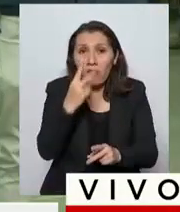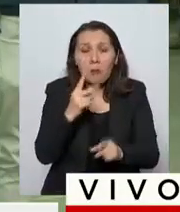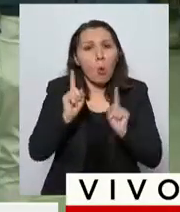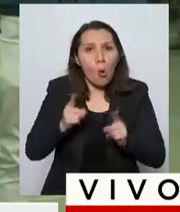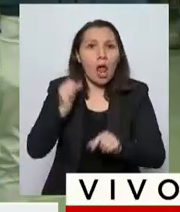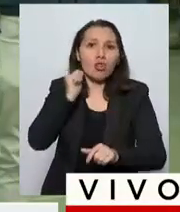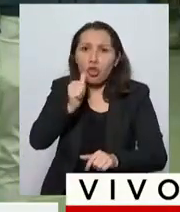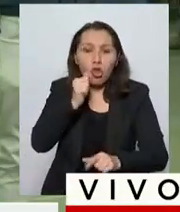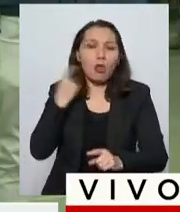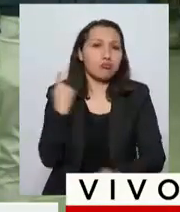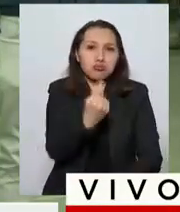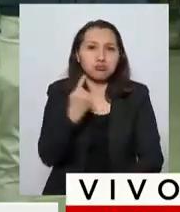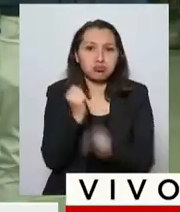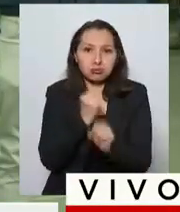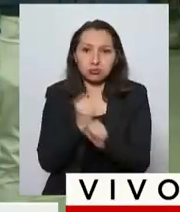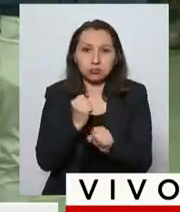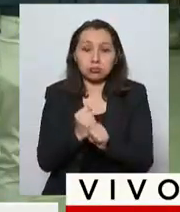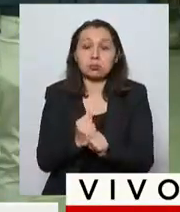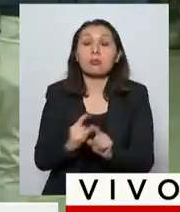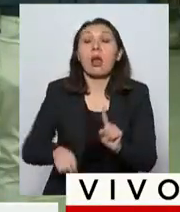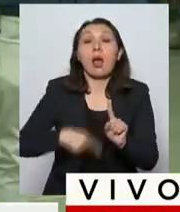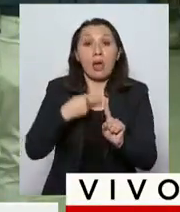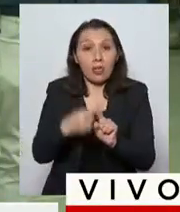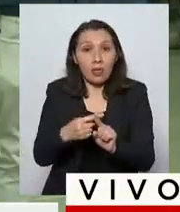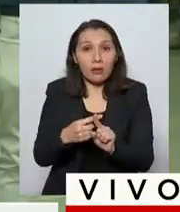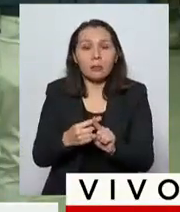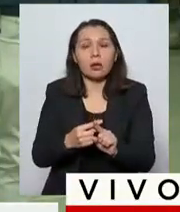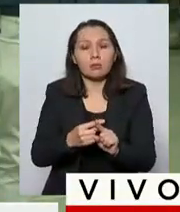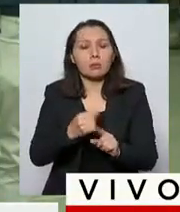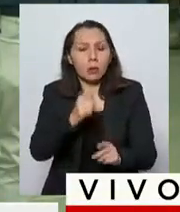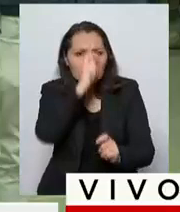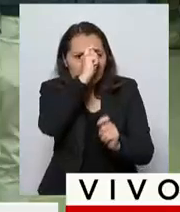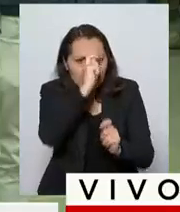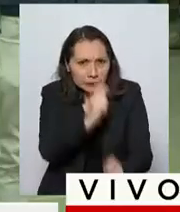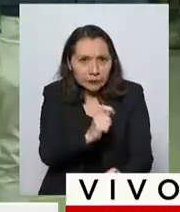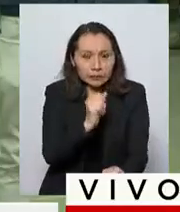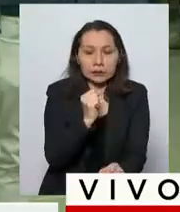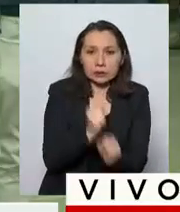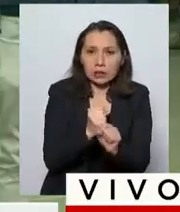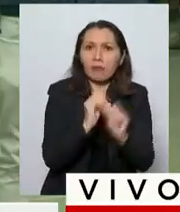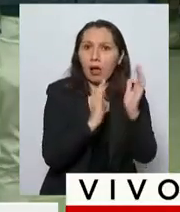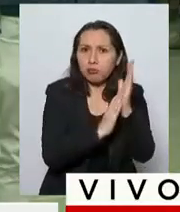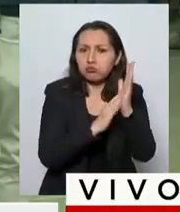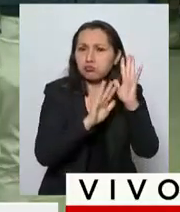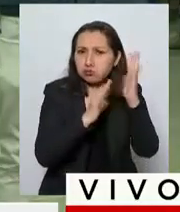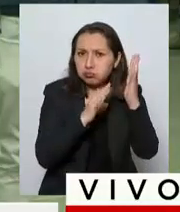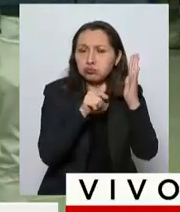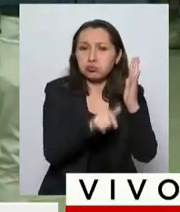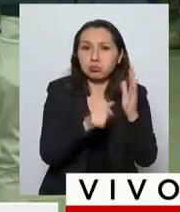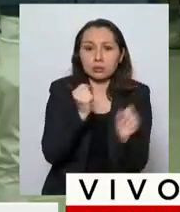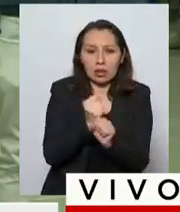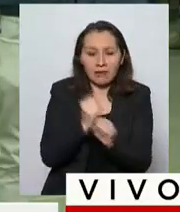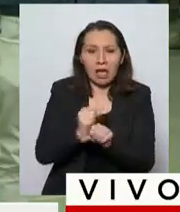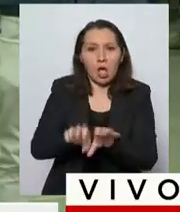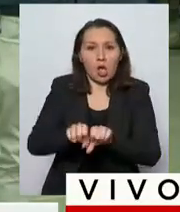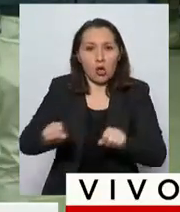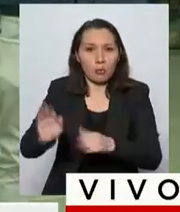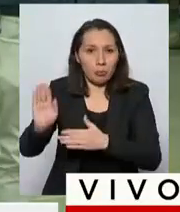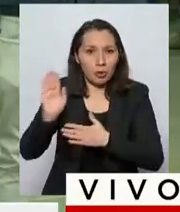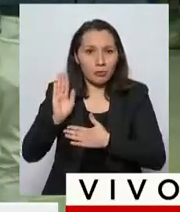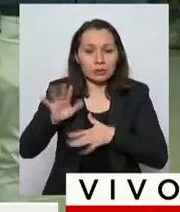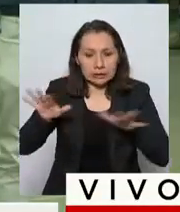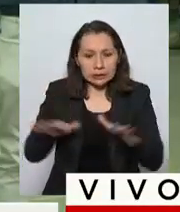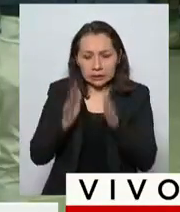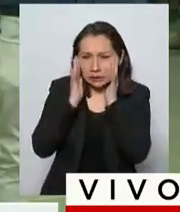vidas. Y además, también quiero apreciar y valorar el trabajo, el compromiso, la dedicación